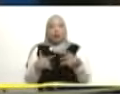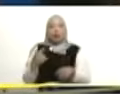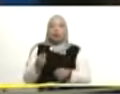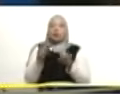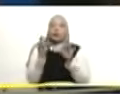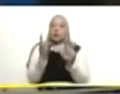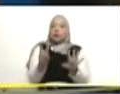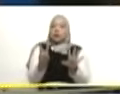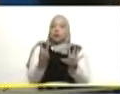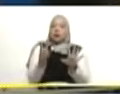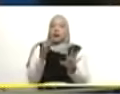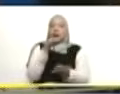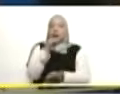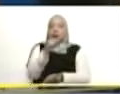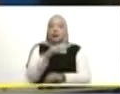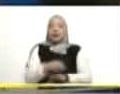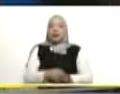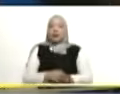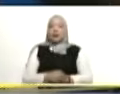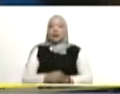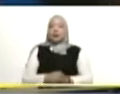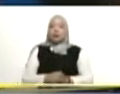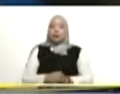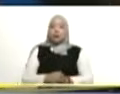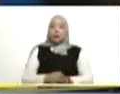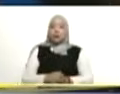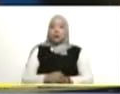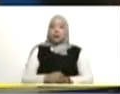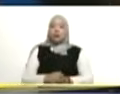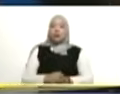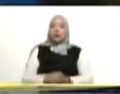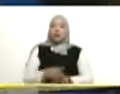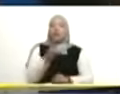7 vértices y